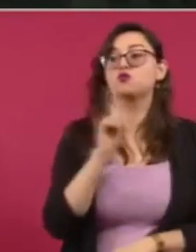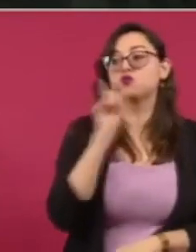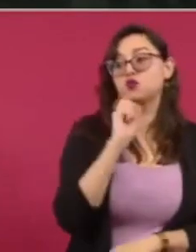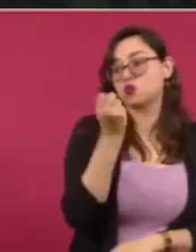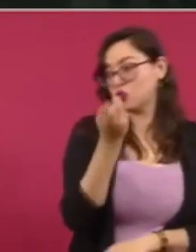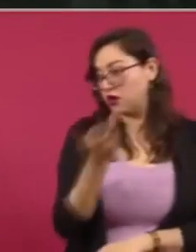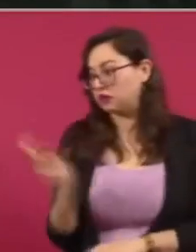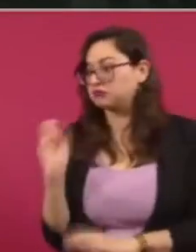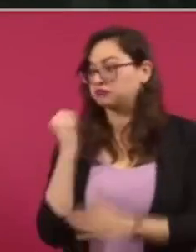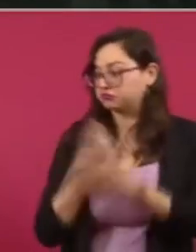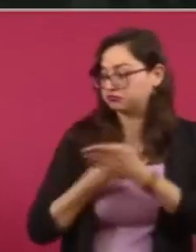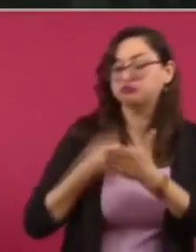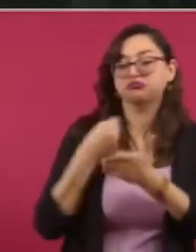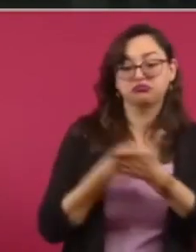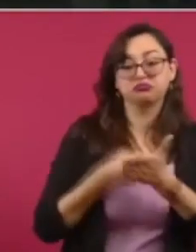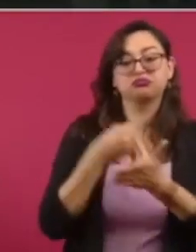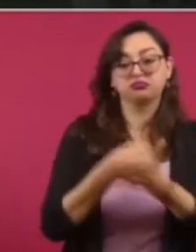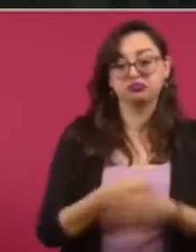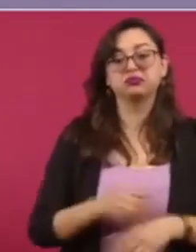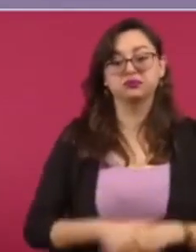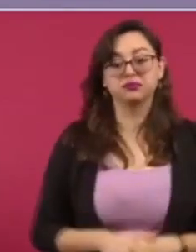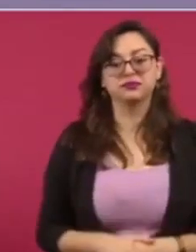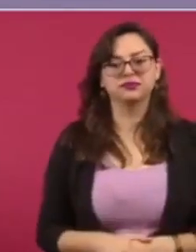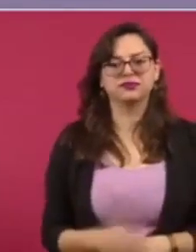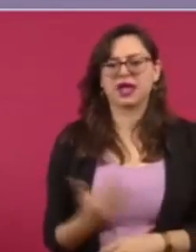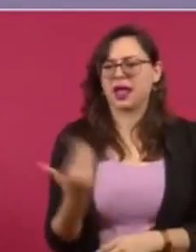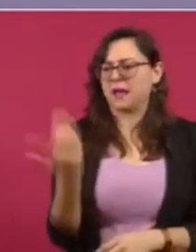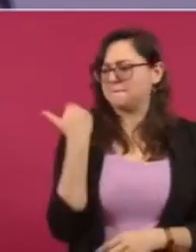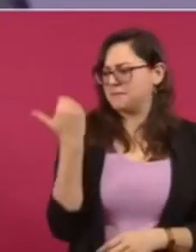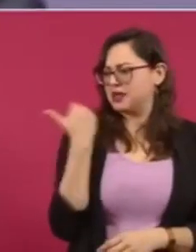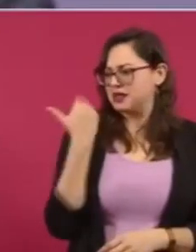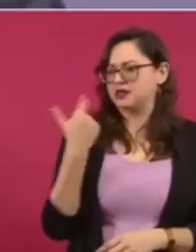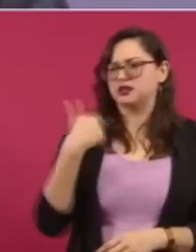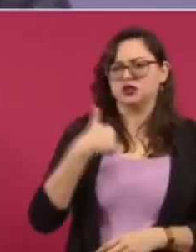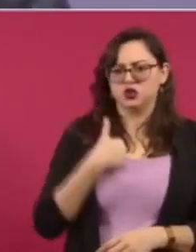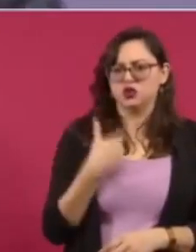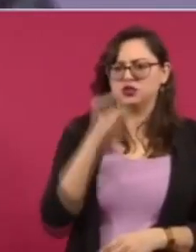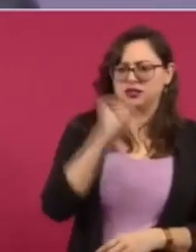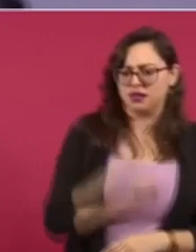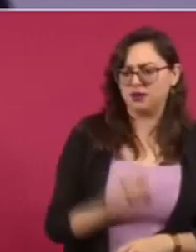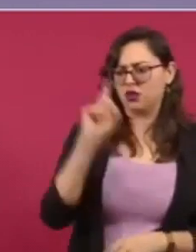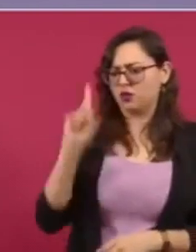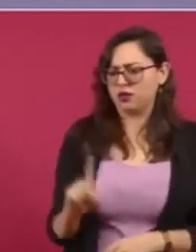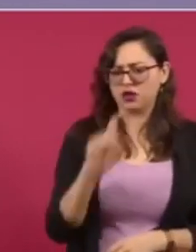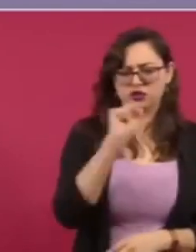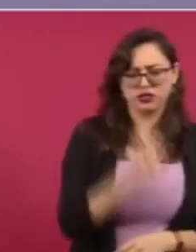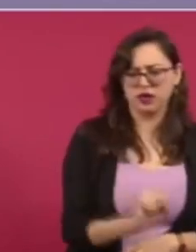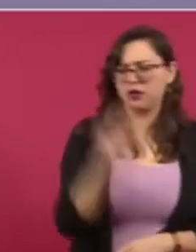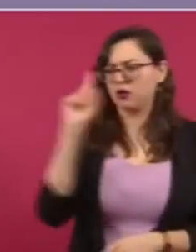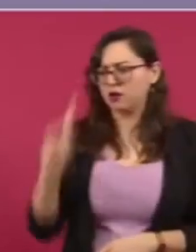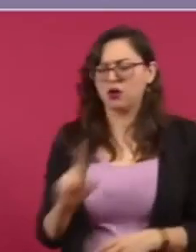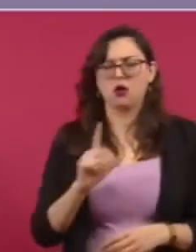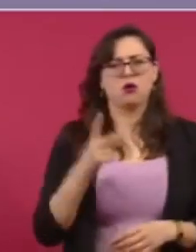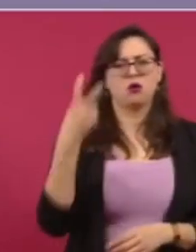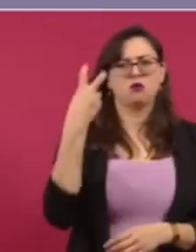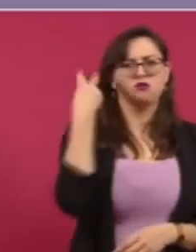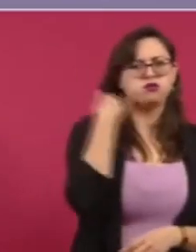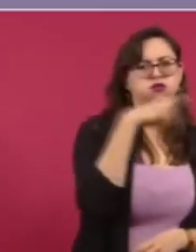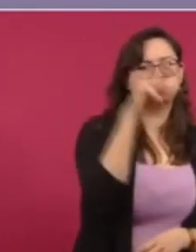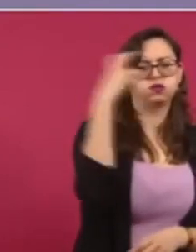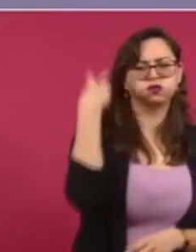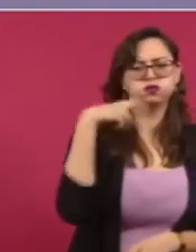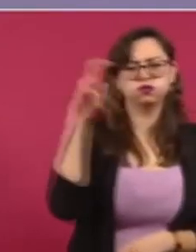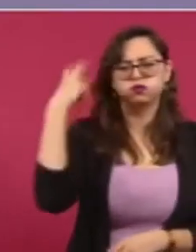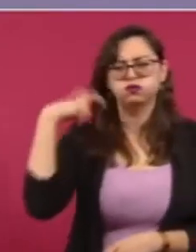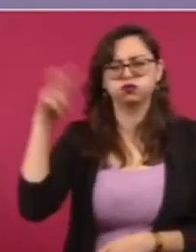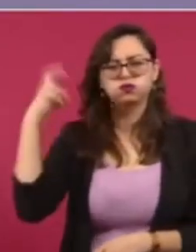ceremonia en Palacio Nacional. Hubo discursos de varias de las presentes, de las más cercanas, de gobernadoras, de funcionarias